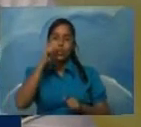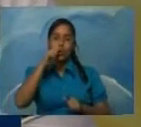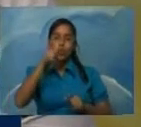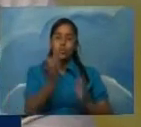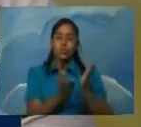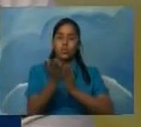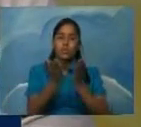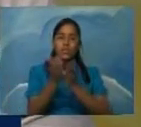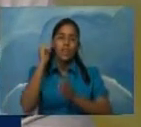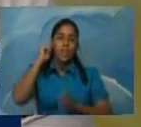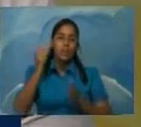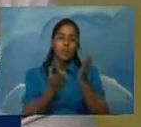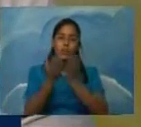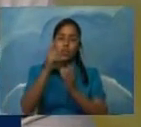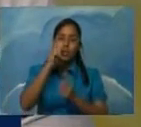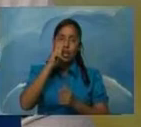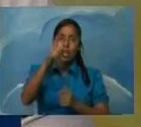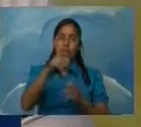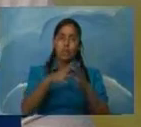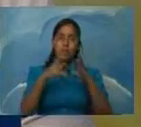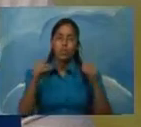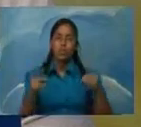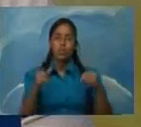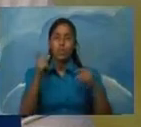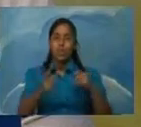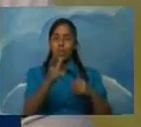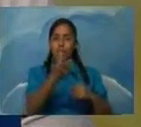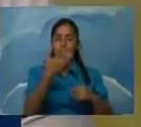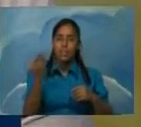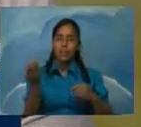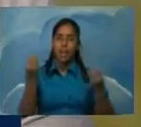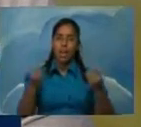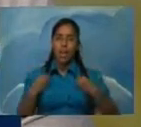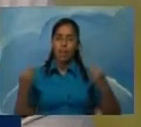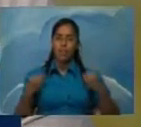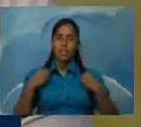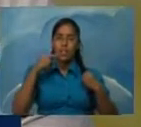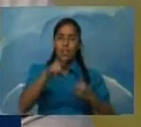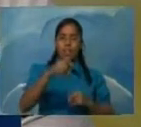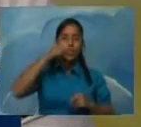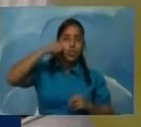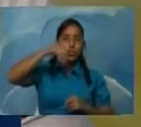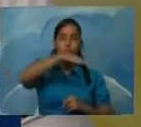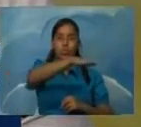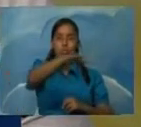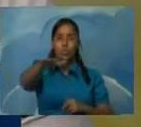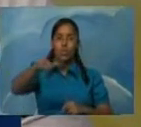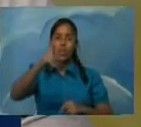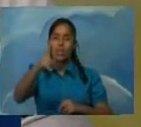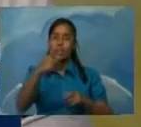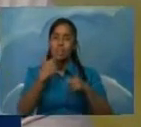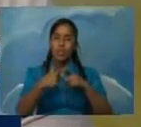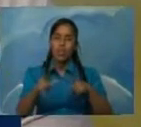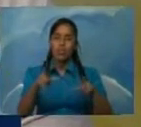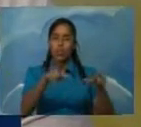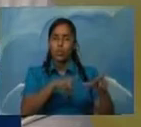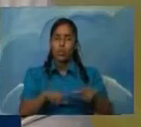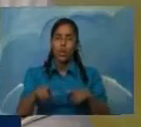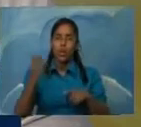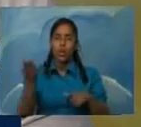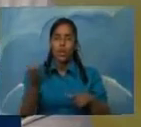siervo, tu sierva, el levita que habitare en tus ciudades y el extranjero,